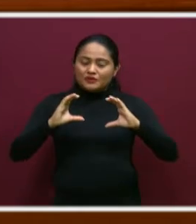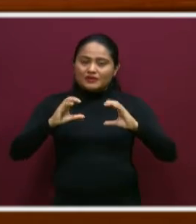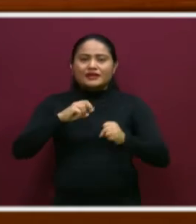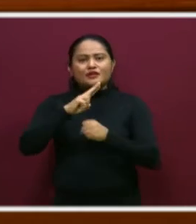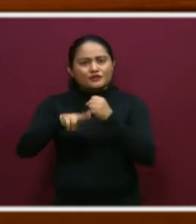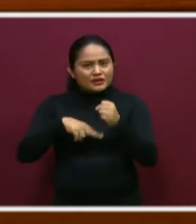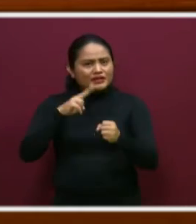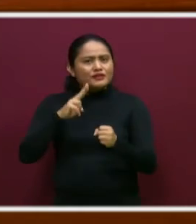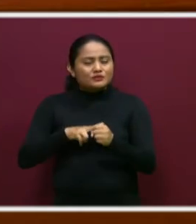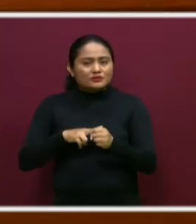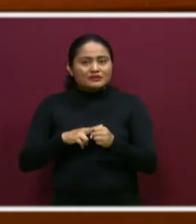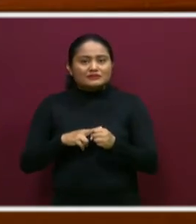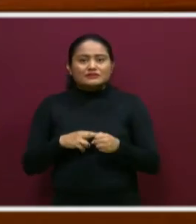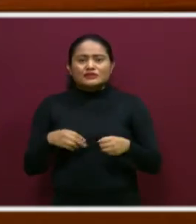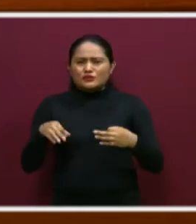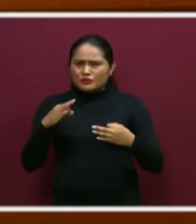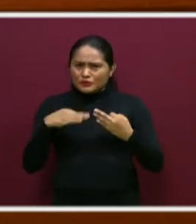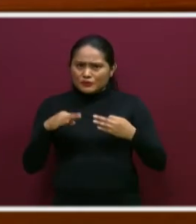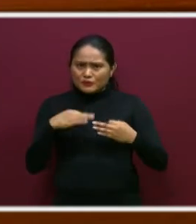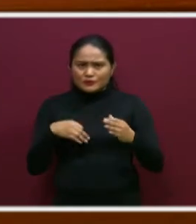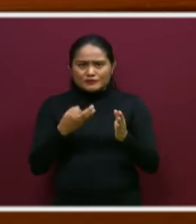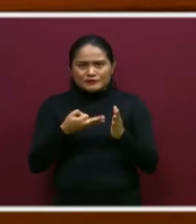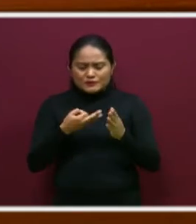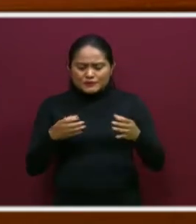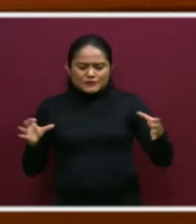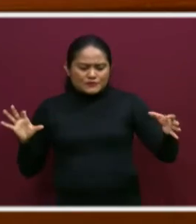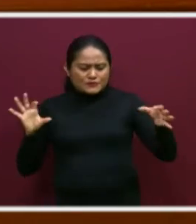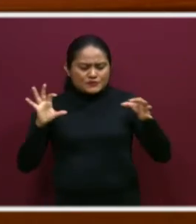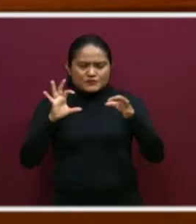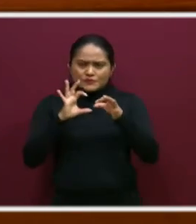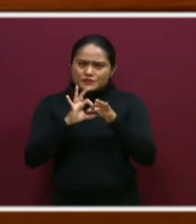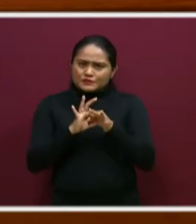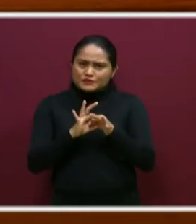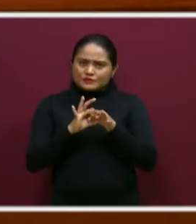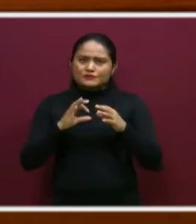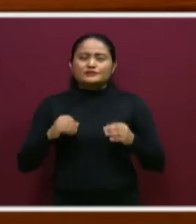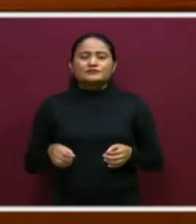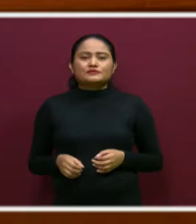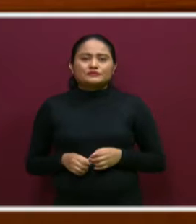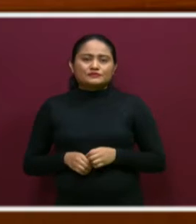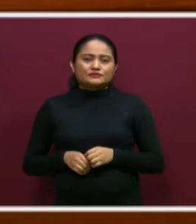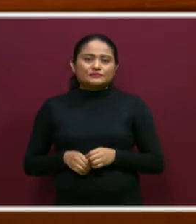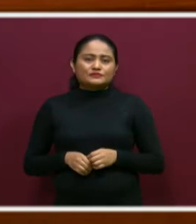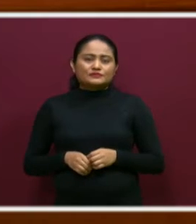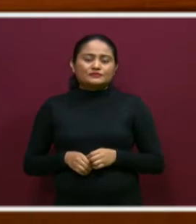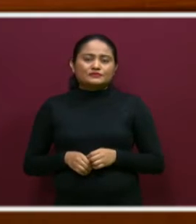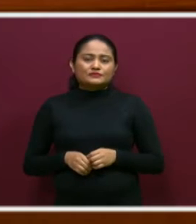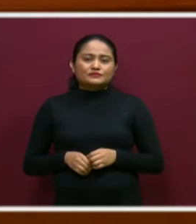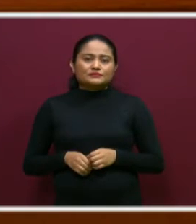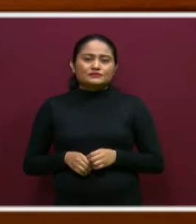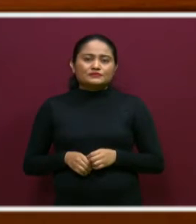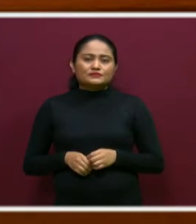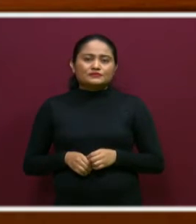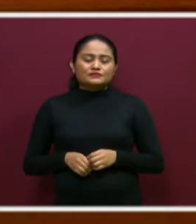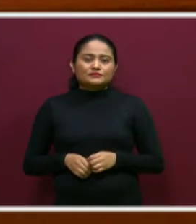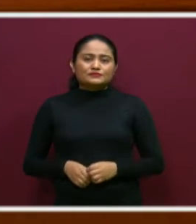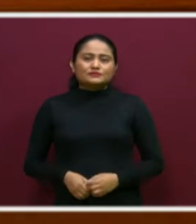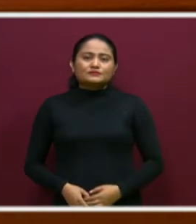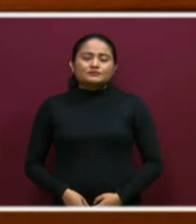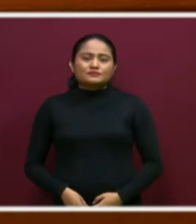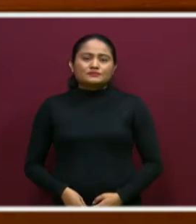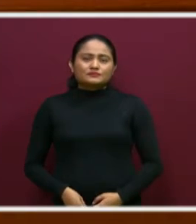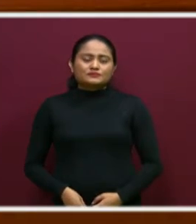interdisciplinaria de manera transversal logran conjuntar estos estos ámbitos